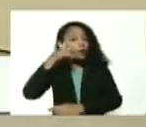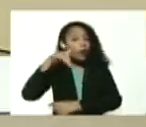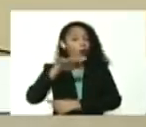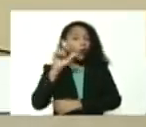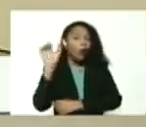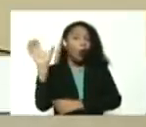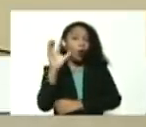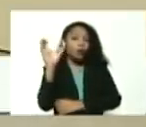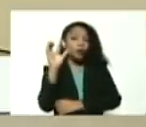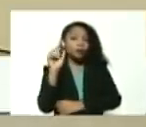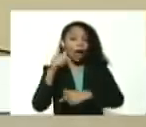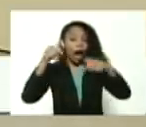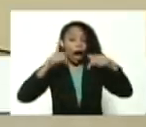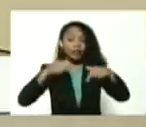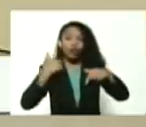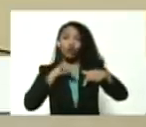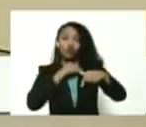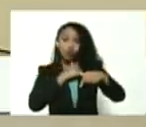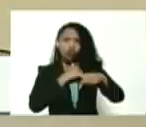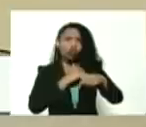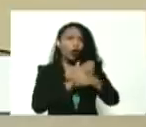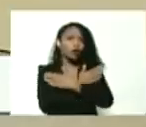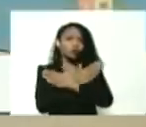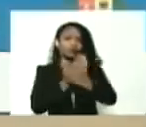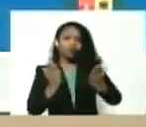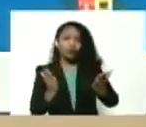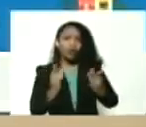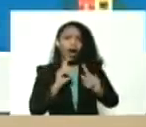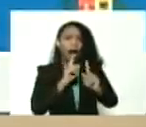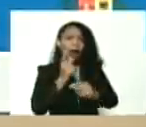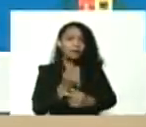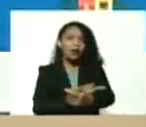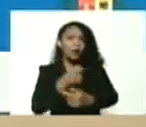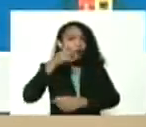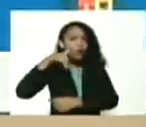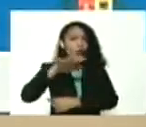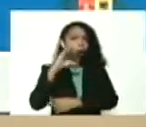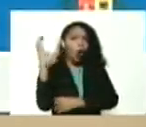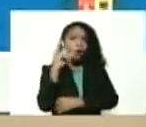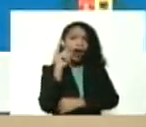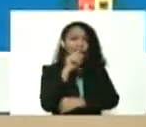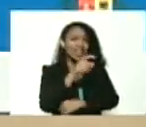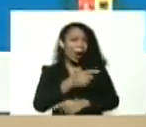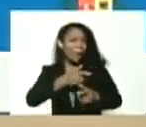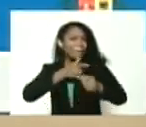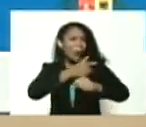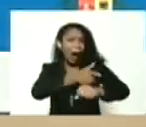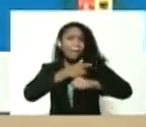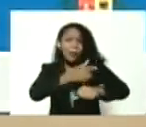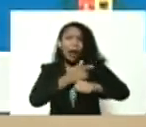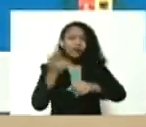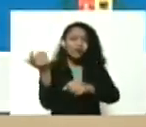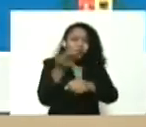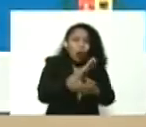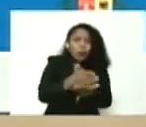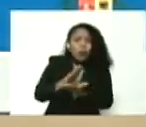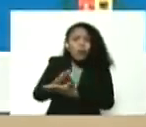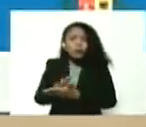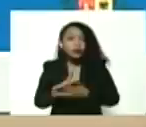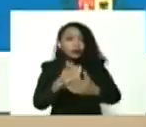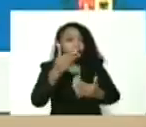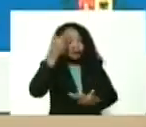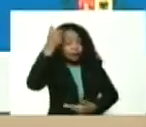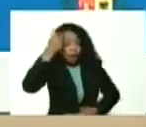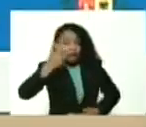Colombia. Desde acá nuestra solidaridad al hermano pueblo de Colombia que está siendo masacrado. Las imágenes